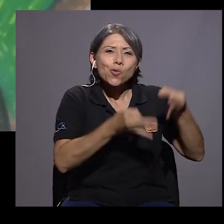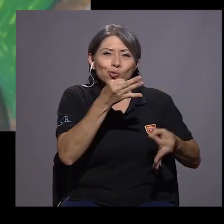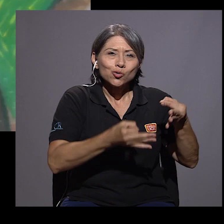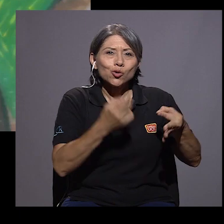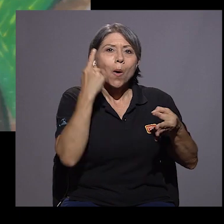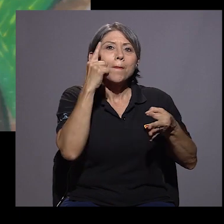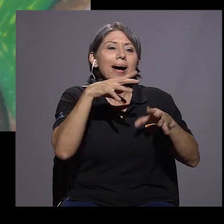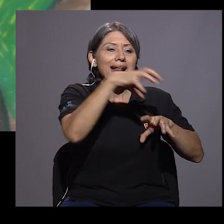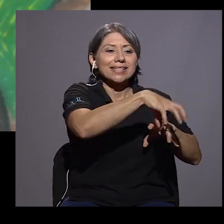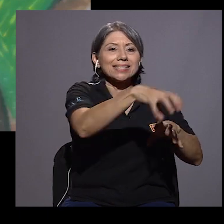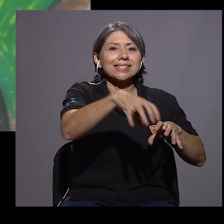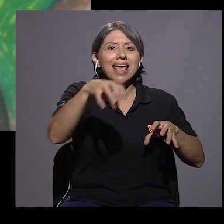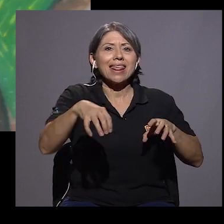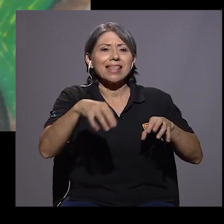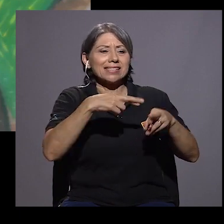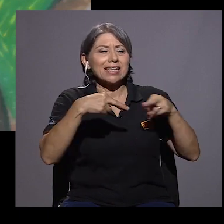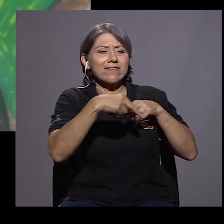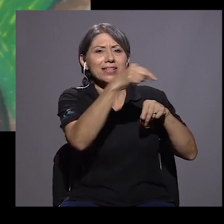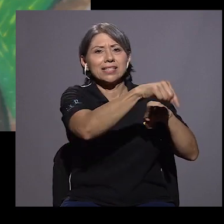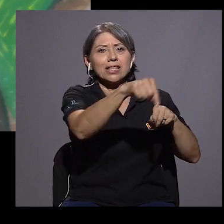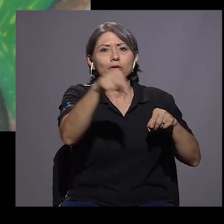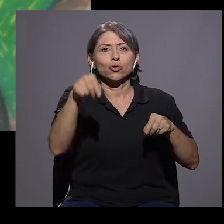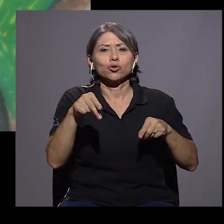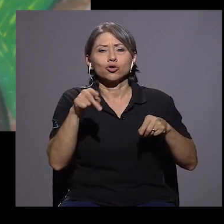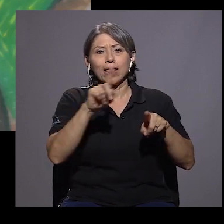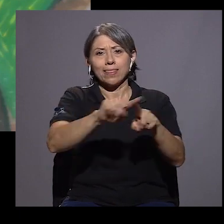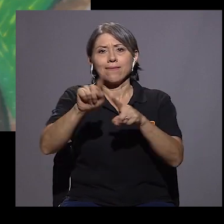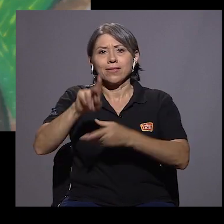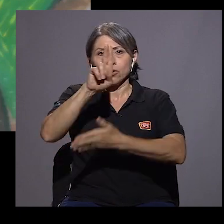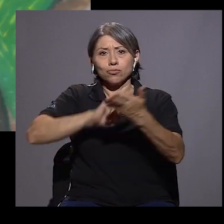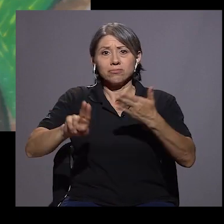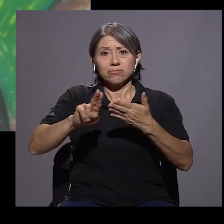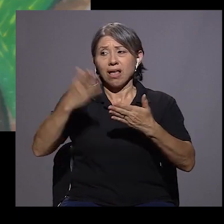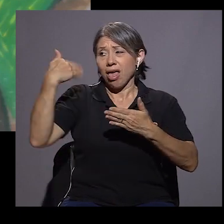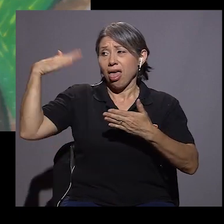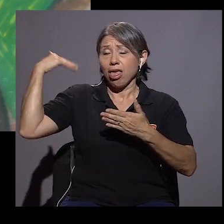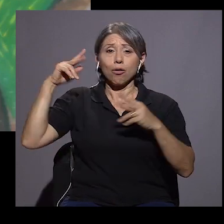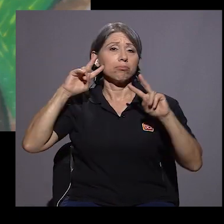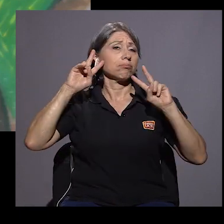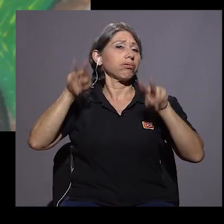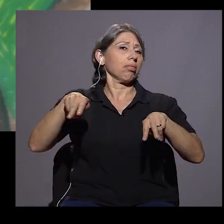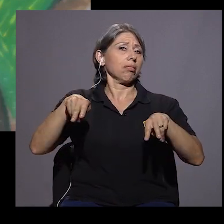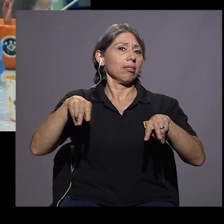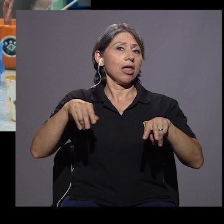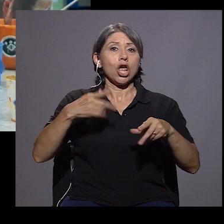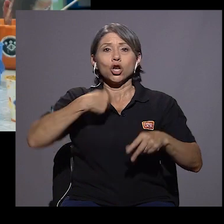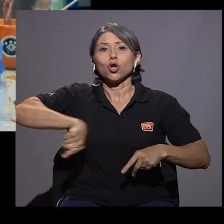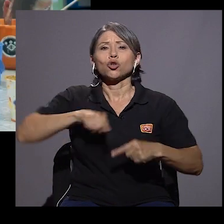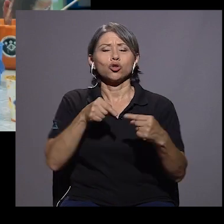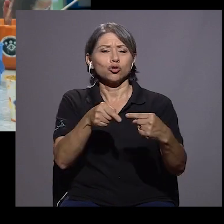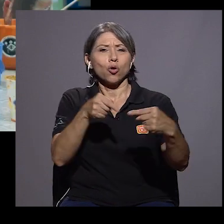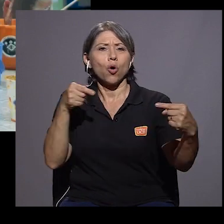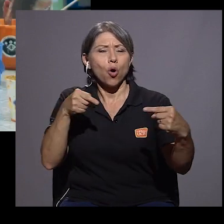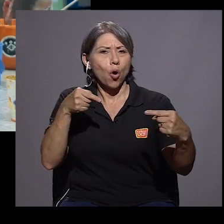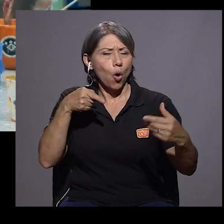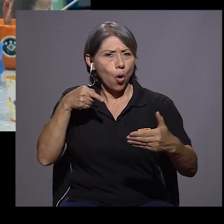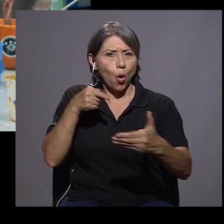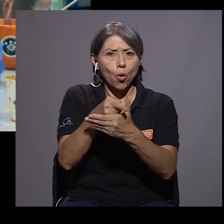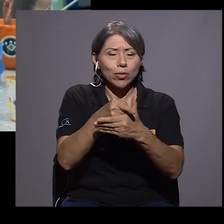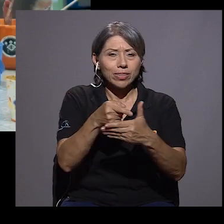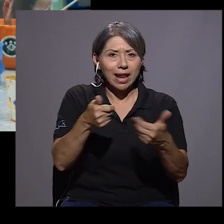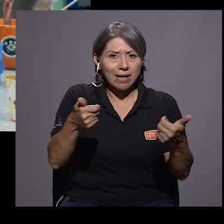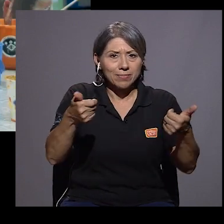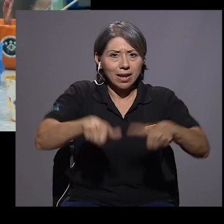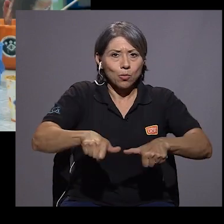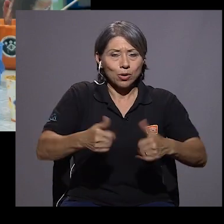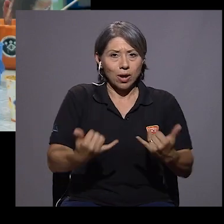que sí sea justo para sedes y recintos regionales, quienes han sido históricamente abandonados. Estamos en contra del acuerdo